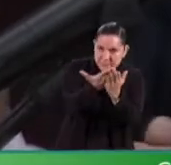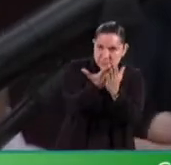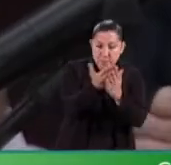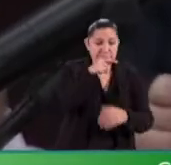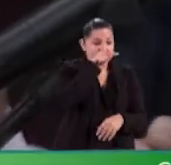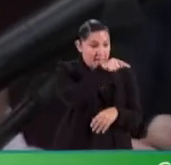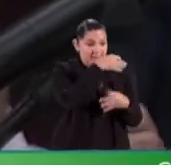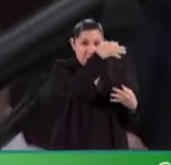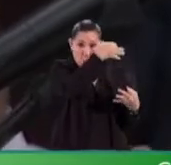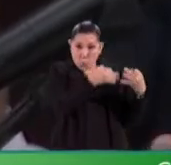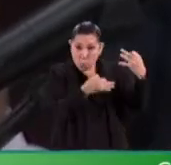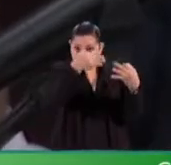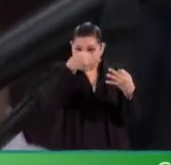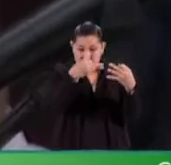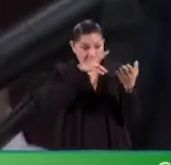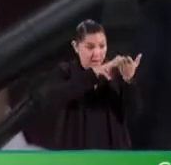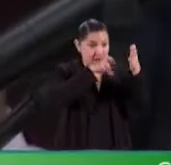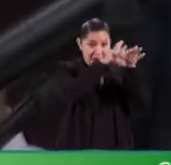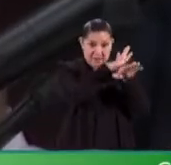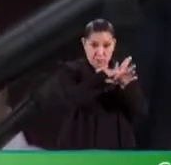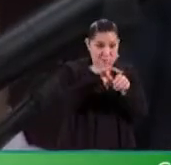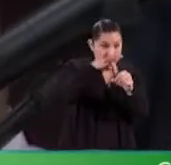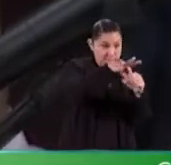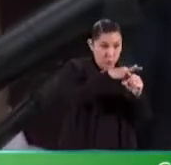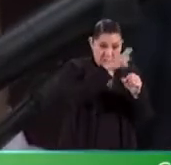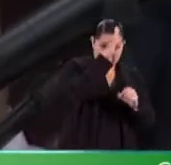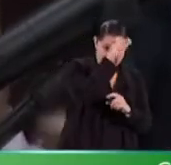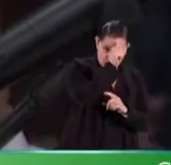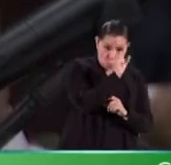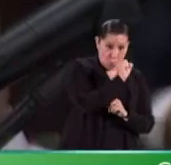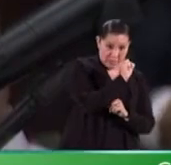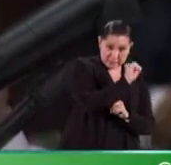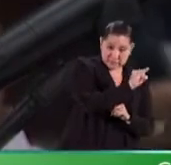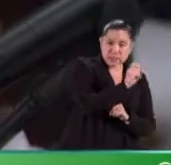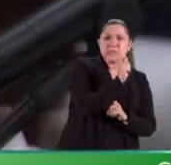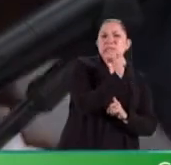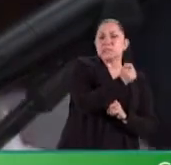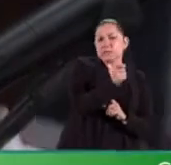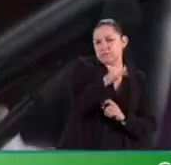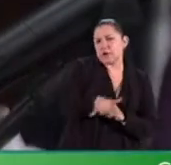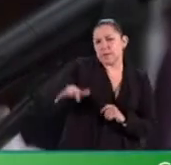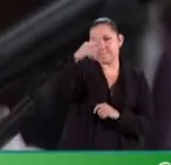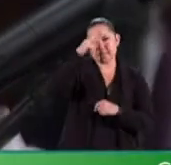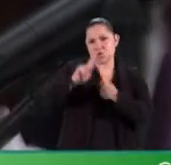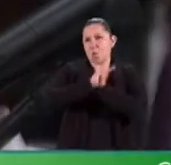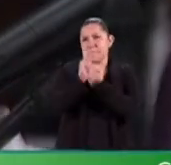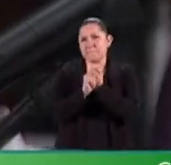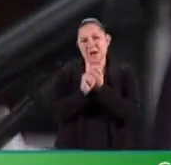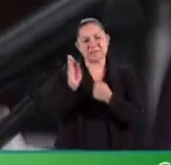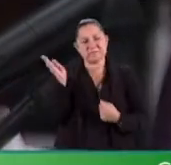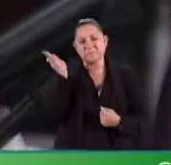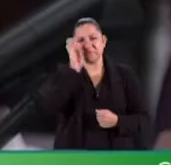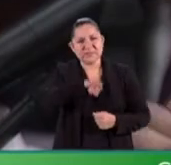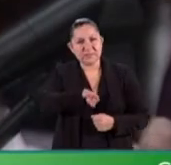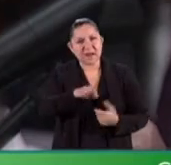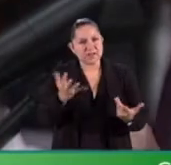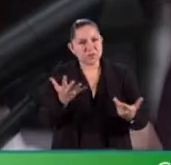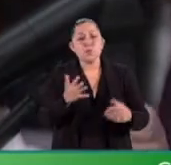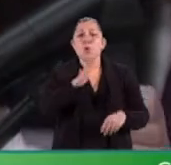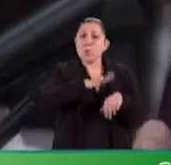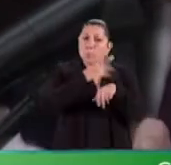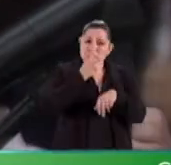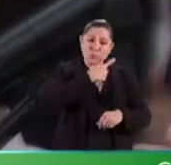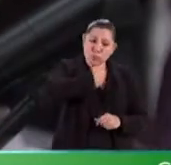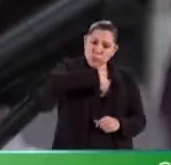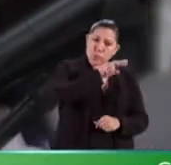judicial. Me parece que es un acto de deserción a la patria. Por eso en Movimiento Ciudadano, como hemos insistido,